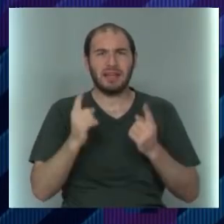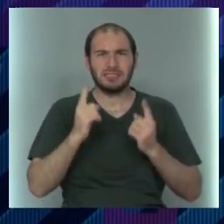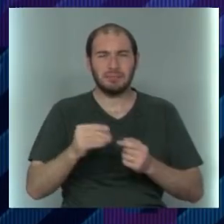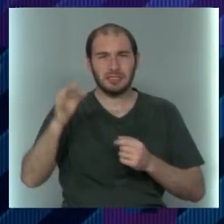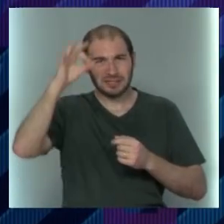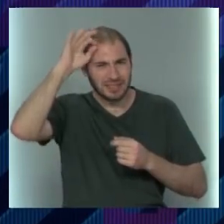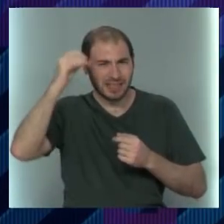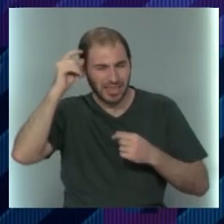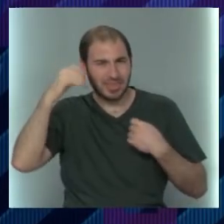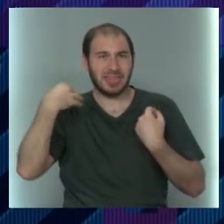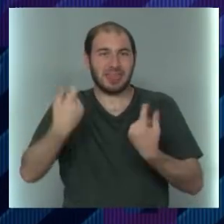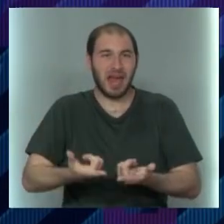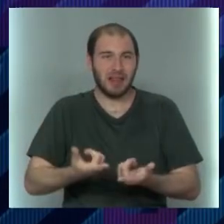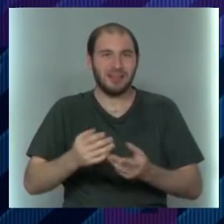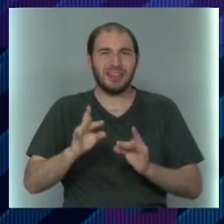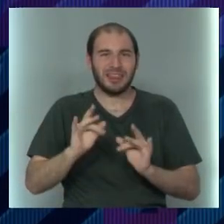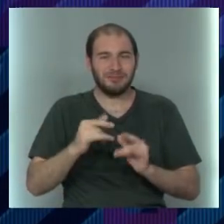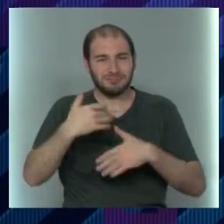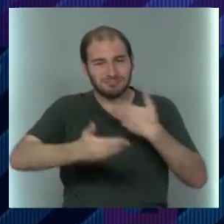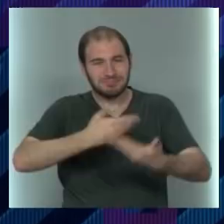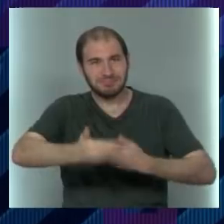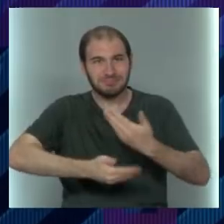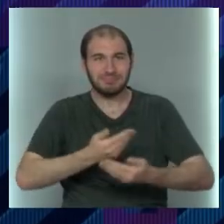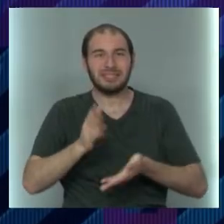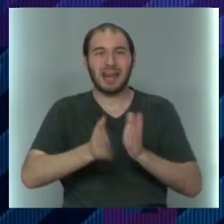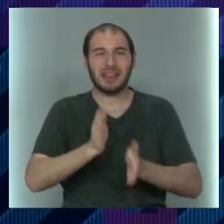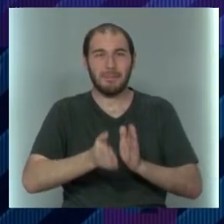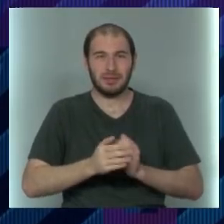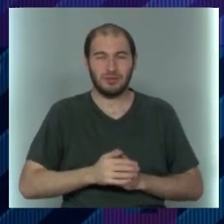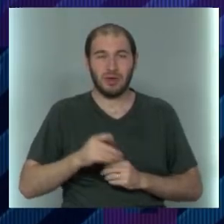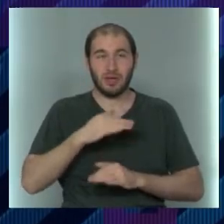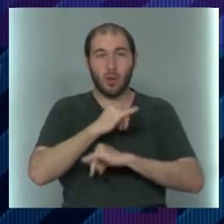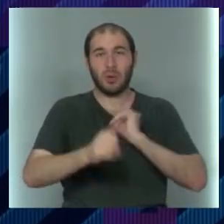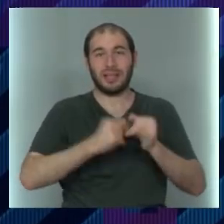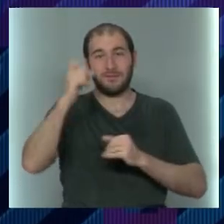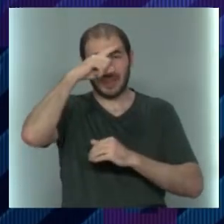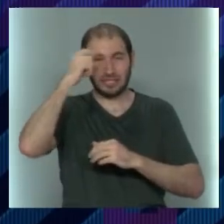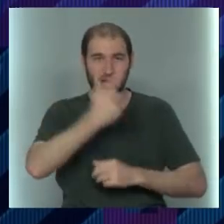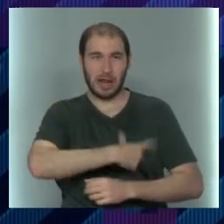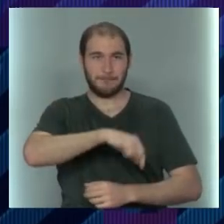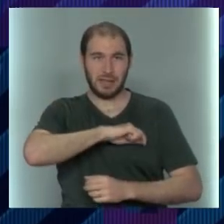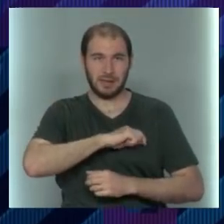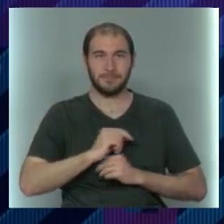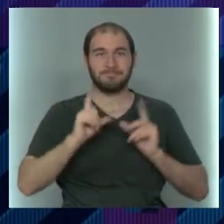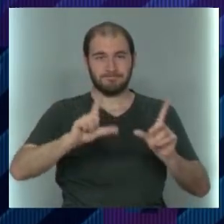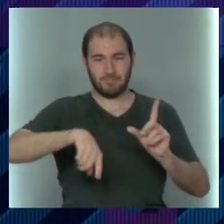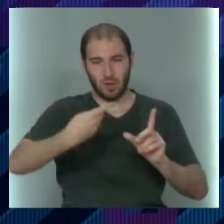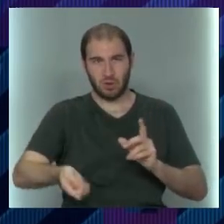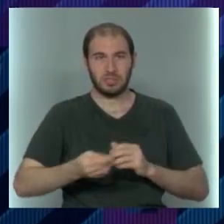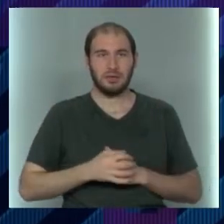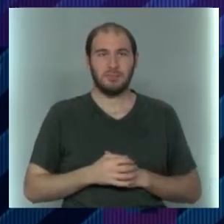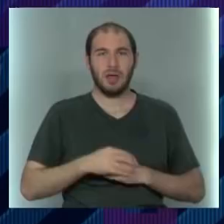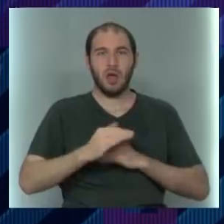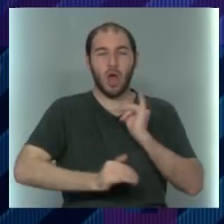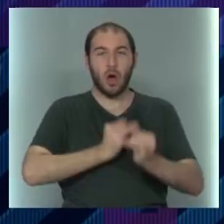de tejidos cerebrales dificultan el avance de su tratamiento, esto decía la Federación Española. Y en la siguiente placa vamos a